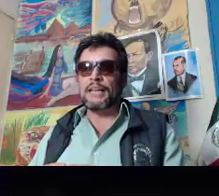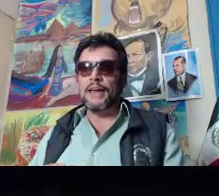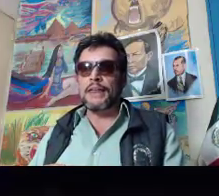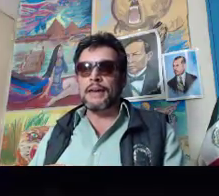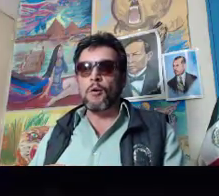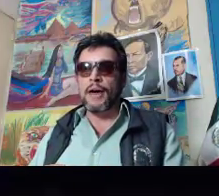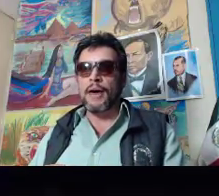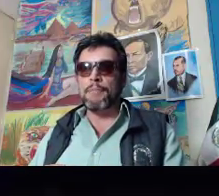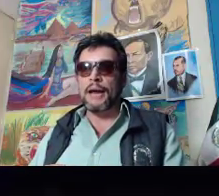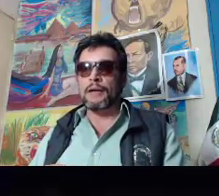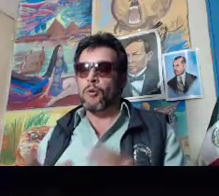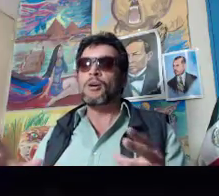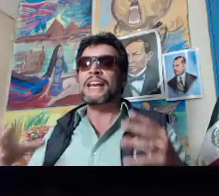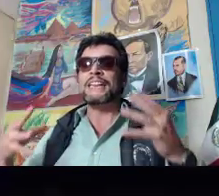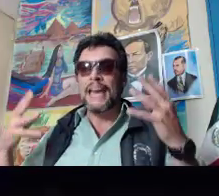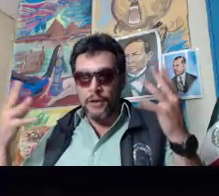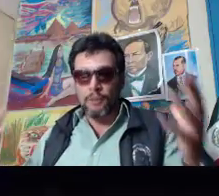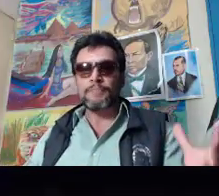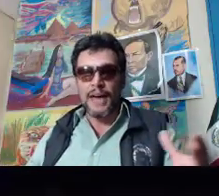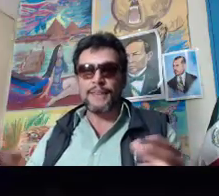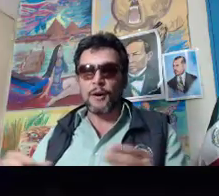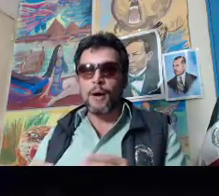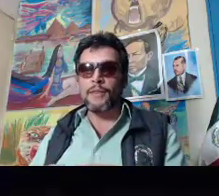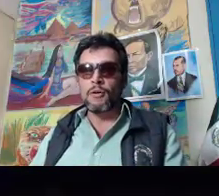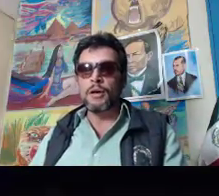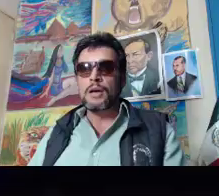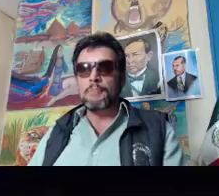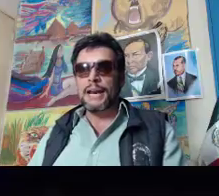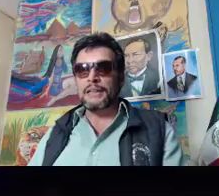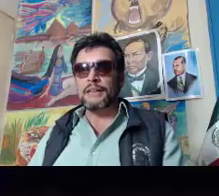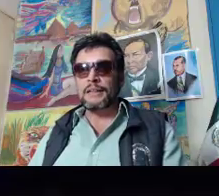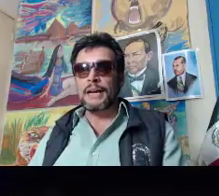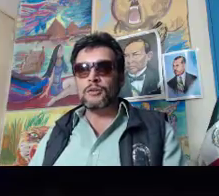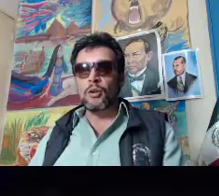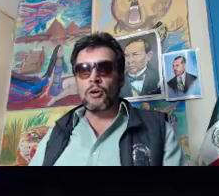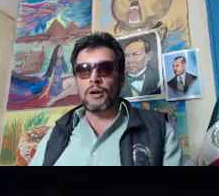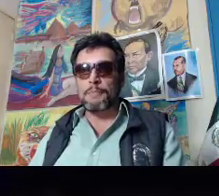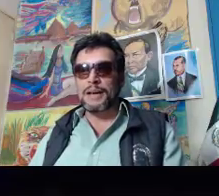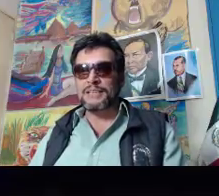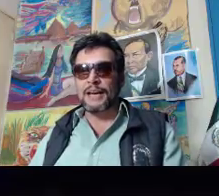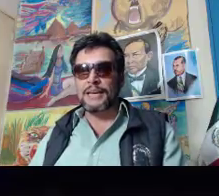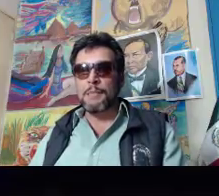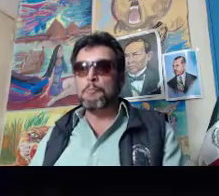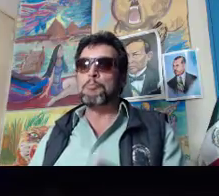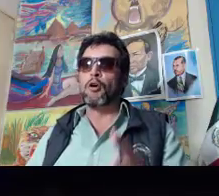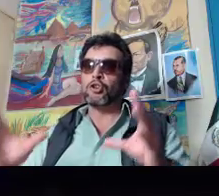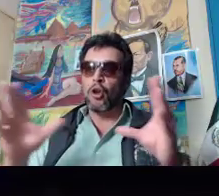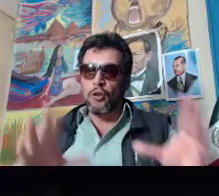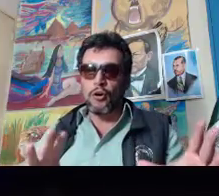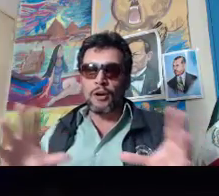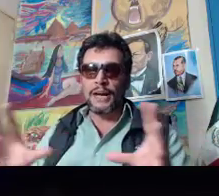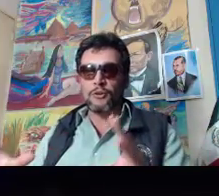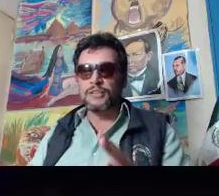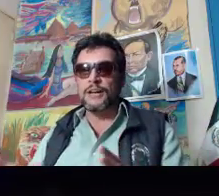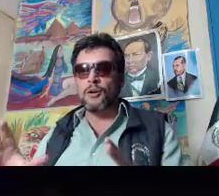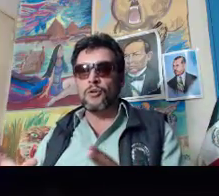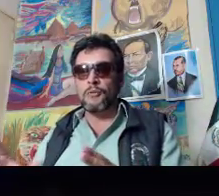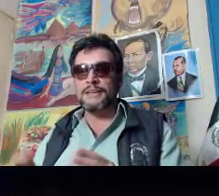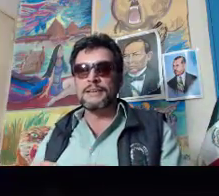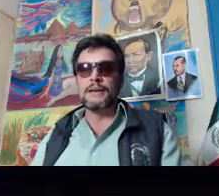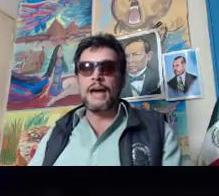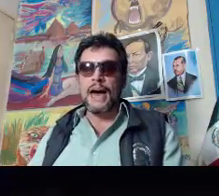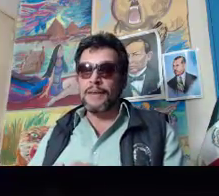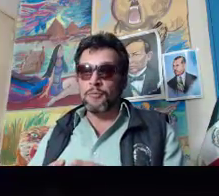una mentalidad adecuada, un criterio adecuado para entender todo lo que pasa aquí, por todo lo que